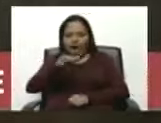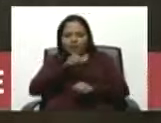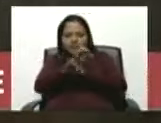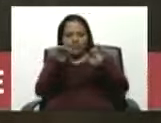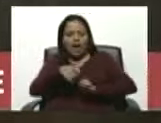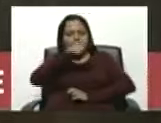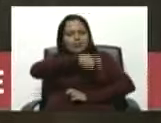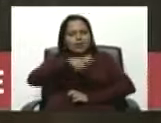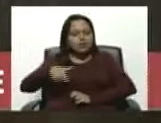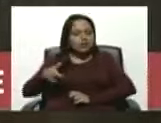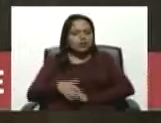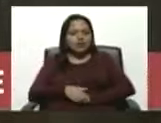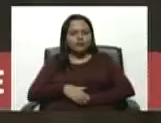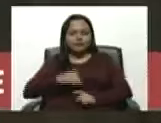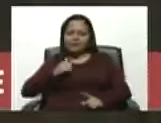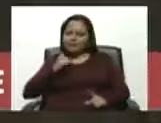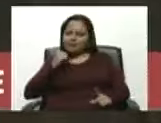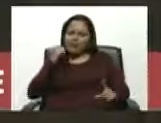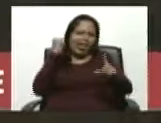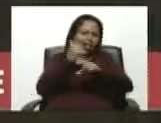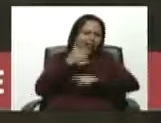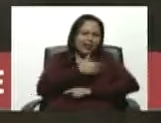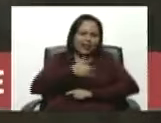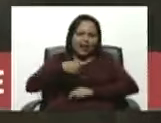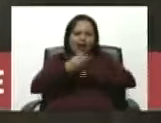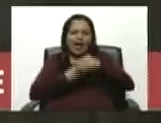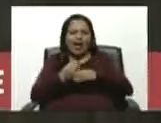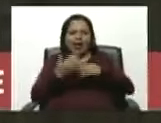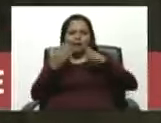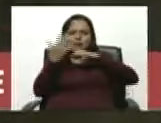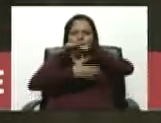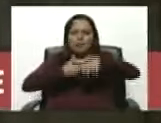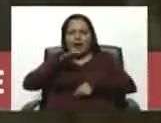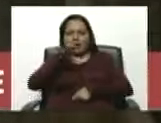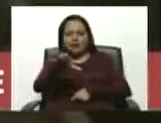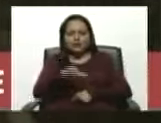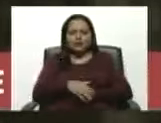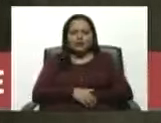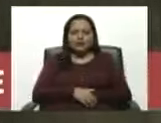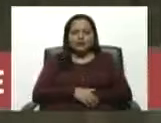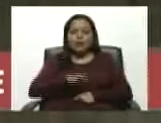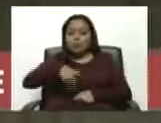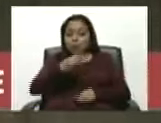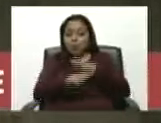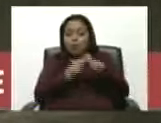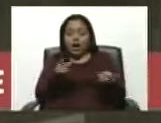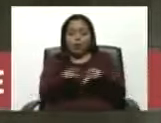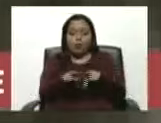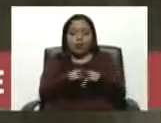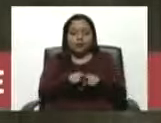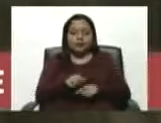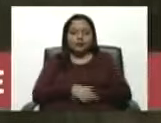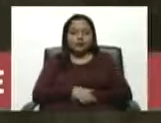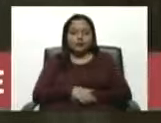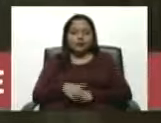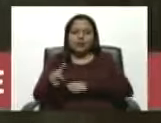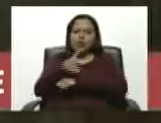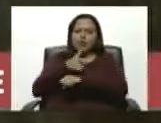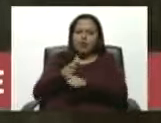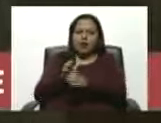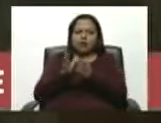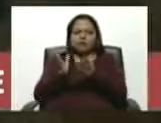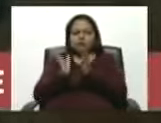gente criminal con ganas de generarle daño al país, terrorismo al país, pueden hacer esto. Gobernador Ángel Marcano, junto